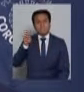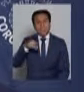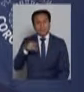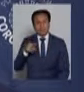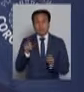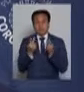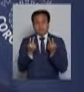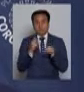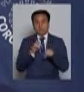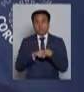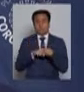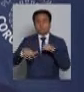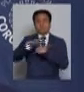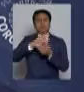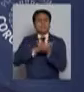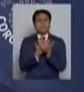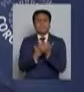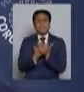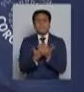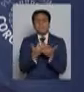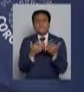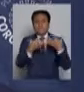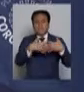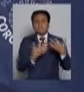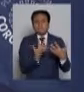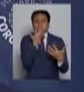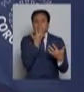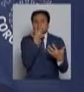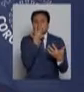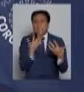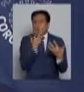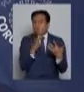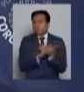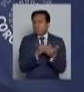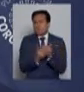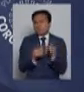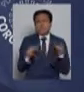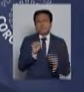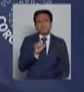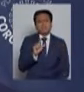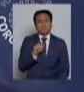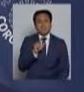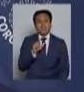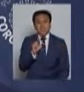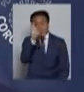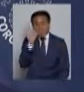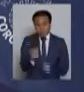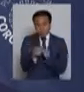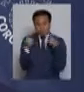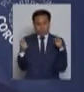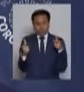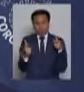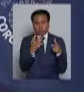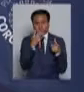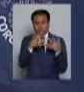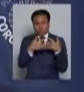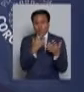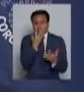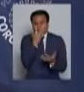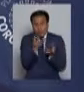la situación de los ventiladores mecánicos. ¿Se da cuenta de que hay un aumento de un 176% del uso de ventilación